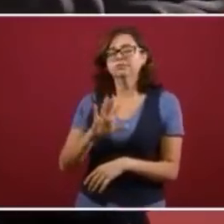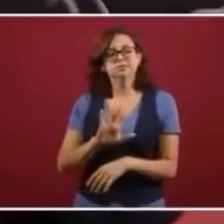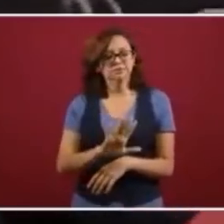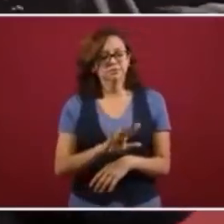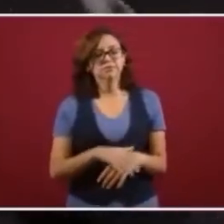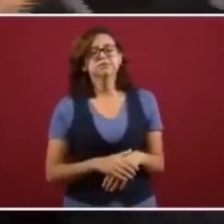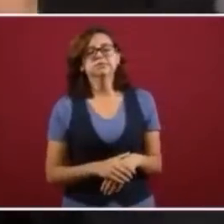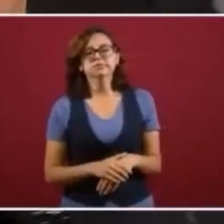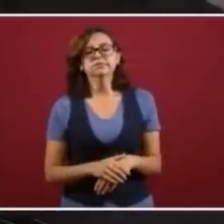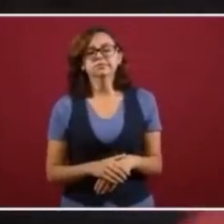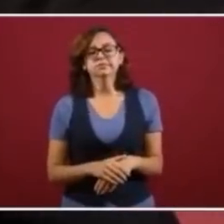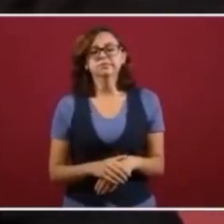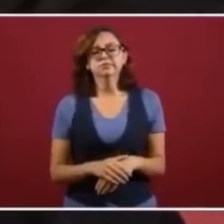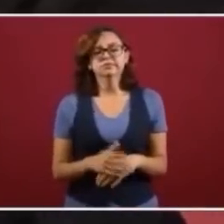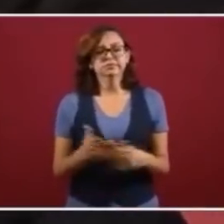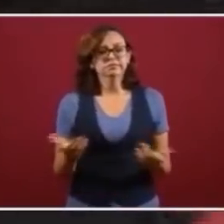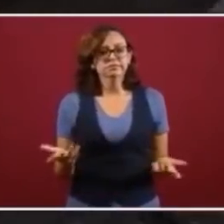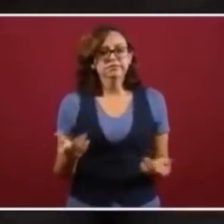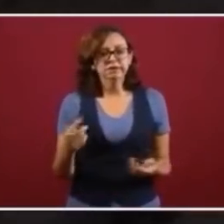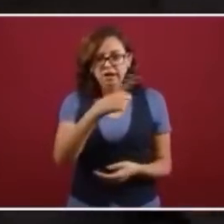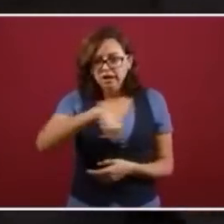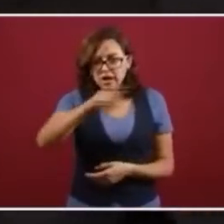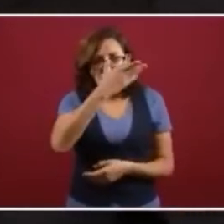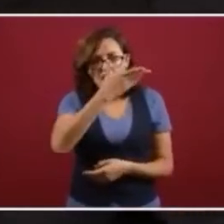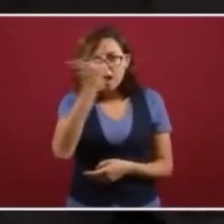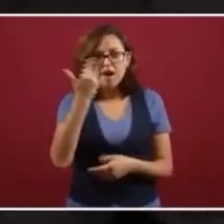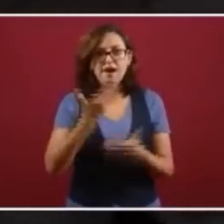no sabían cuando fundaron